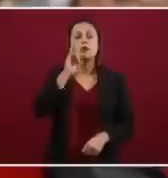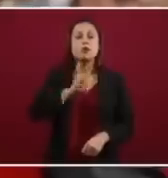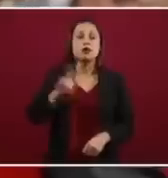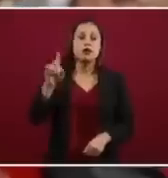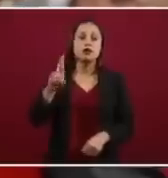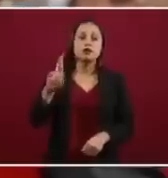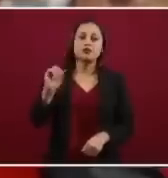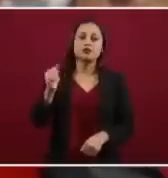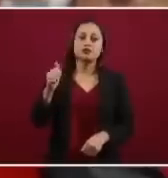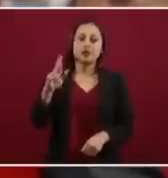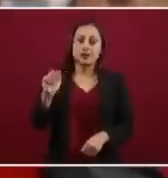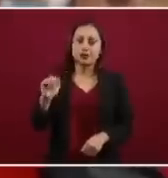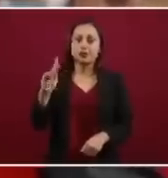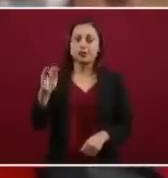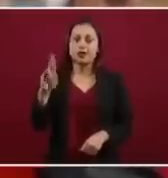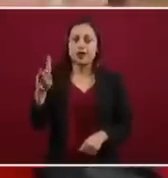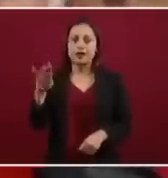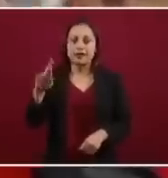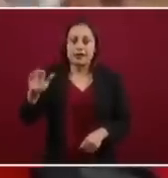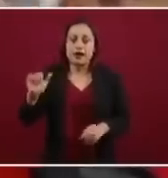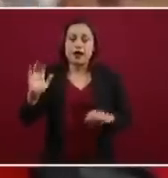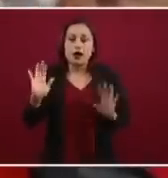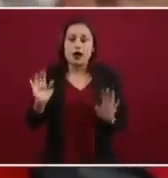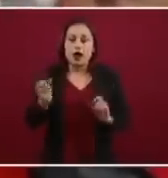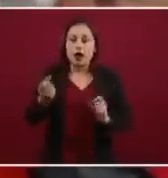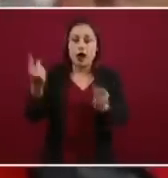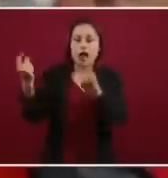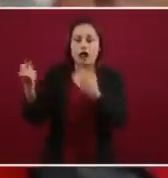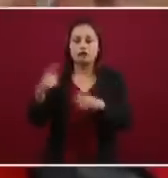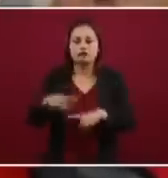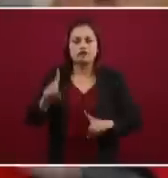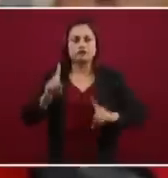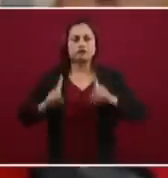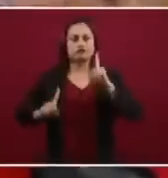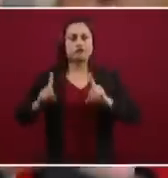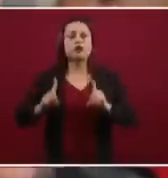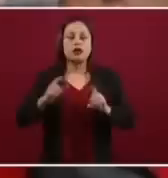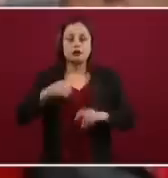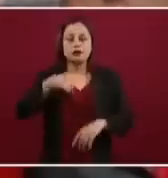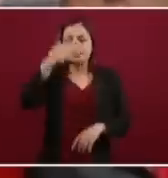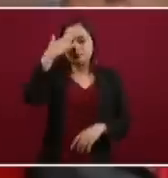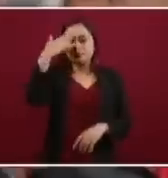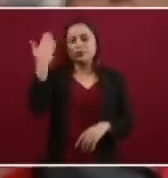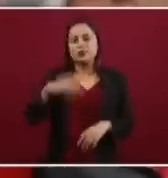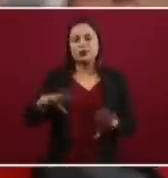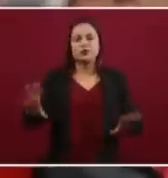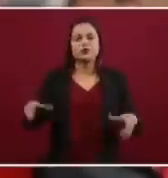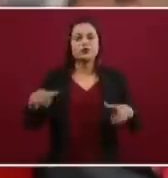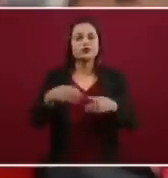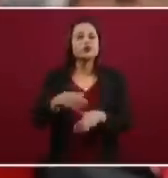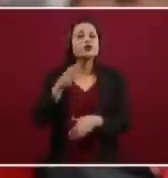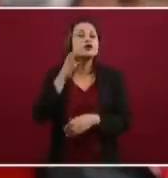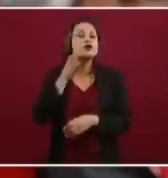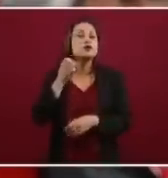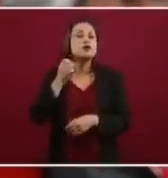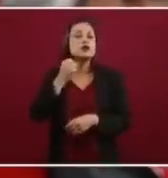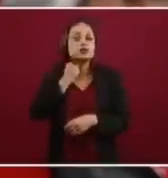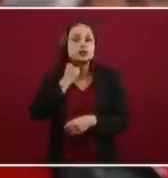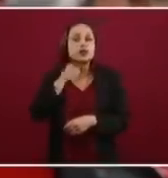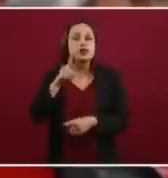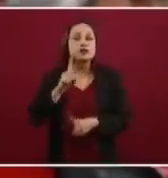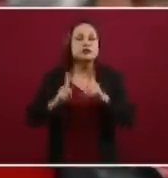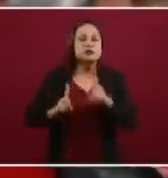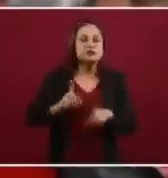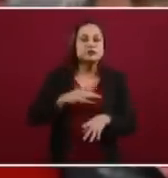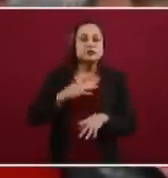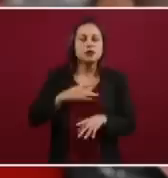hay molestia en la oposición, se ha cuestionado incluso en el Senado, digo, yo sé que es una esfera de otro poder en el